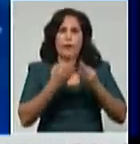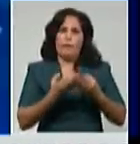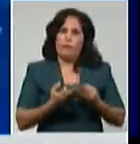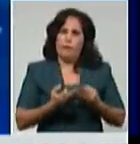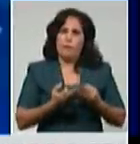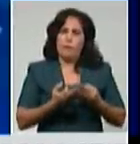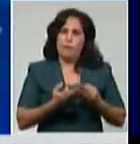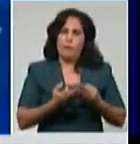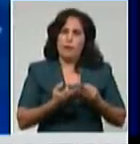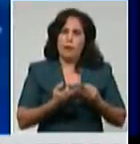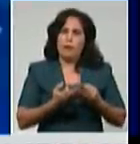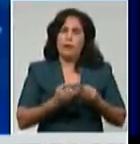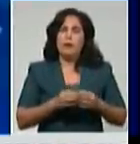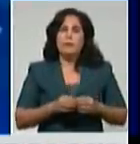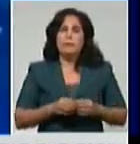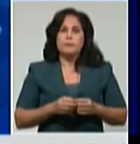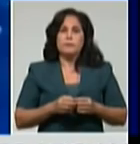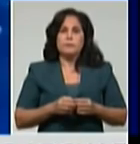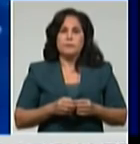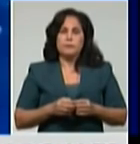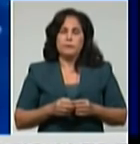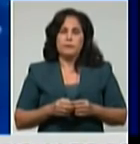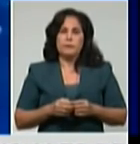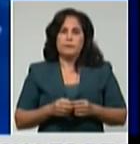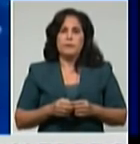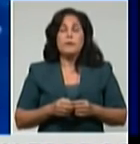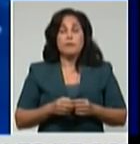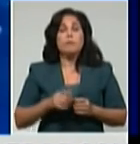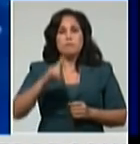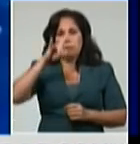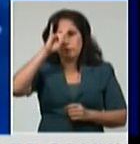hace llegar un usuario en redes sociales. Sí,